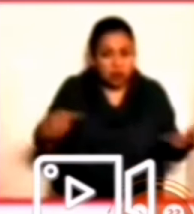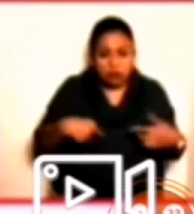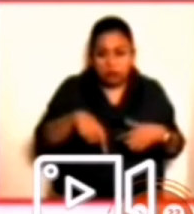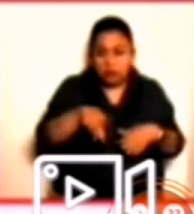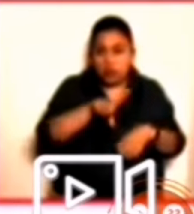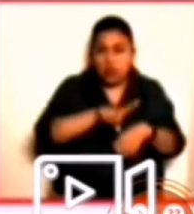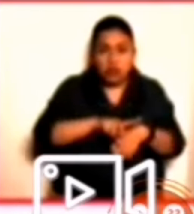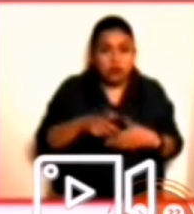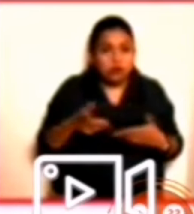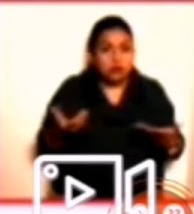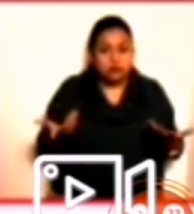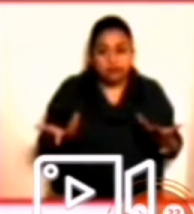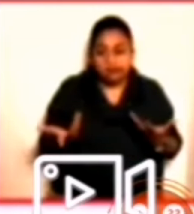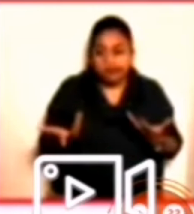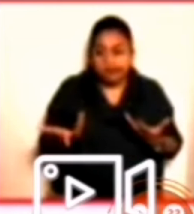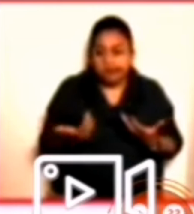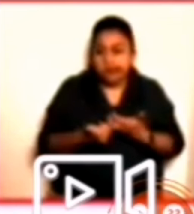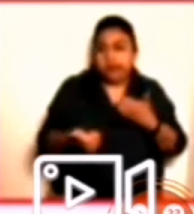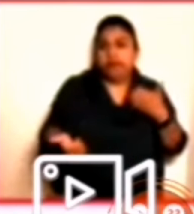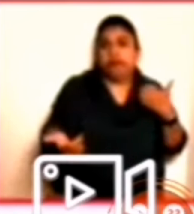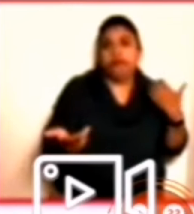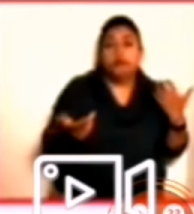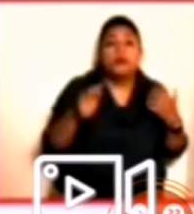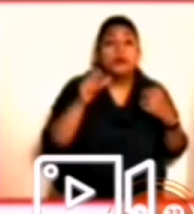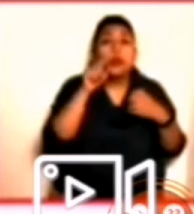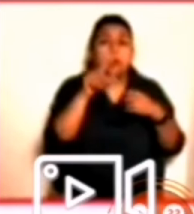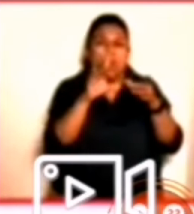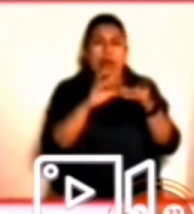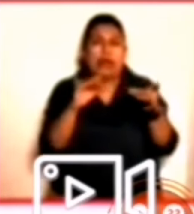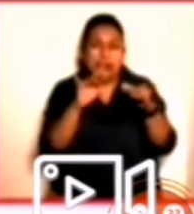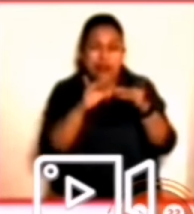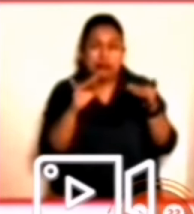días pero también narra